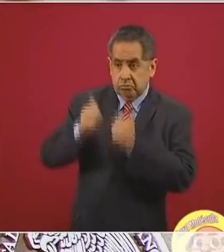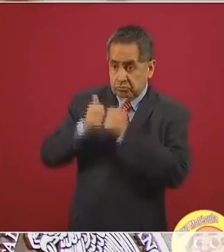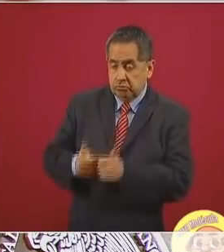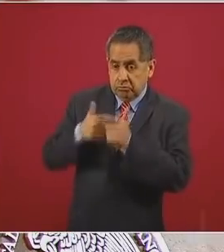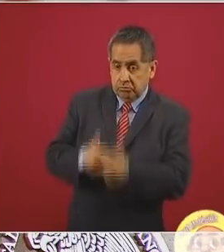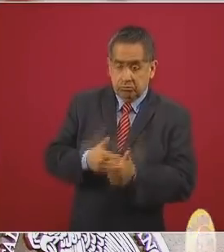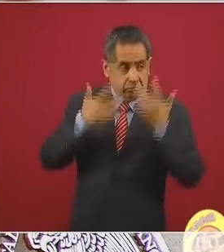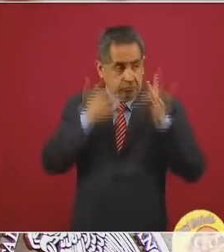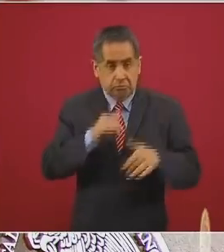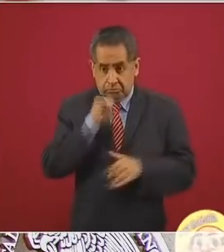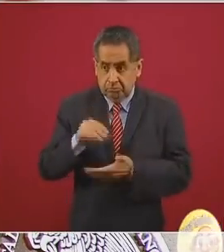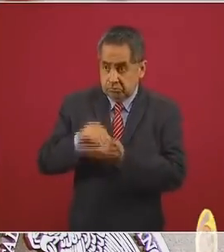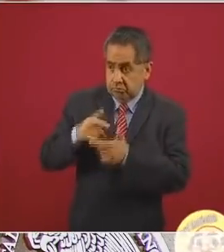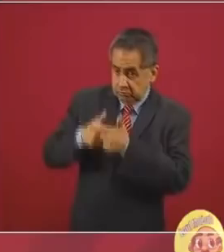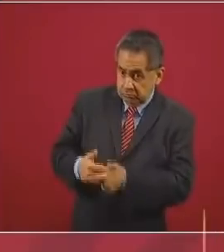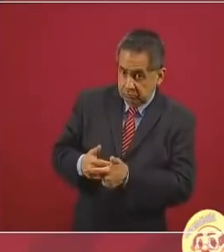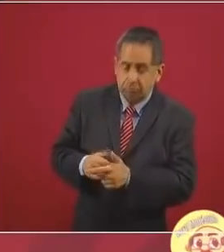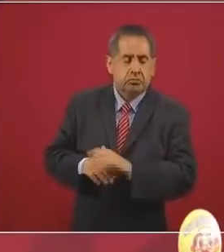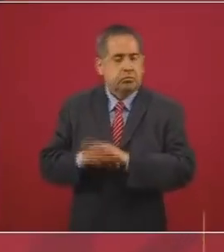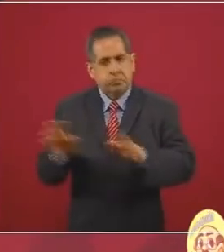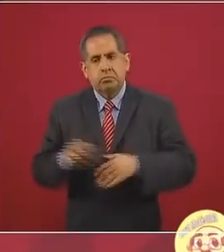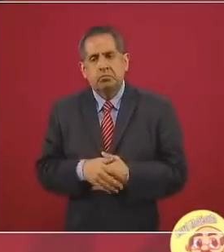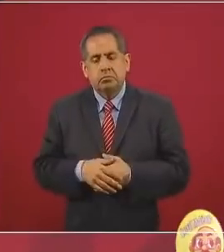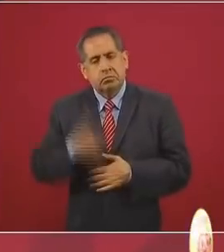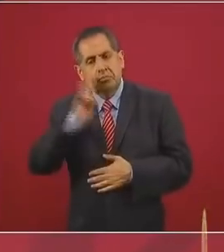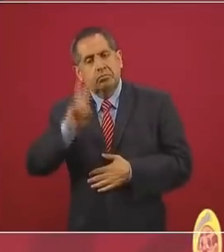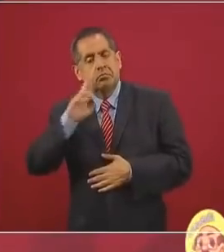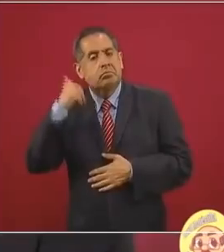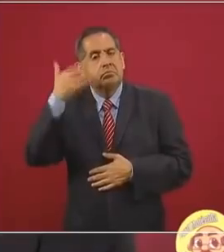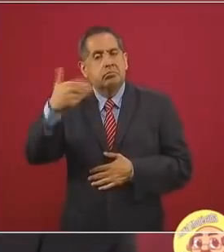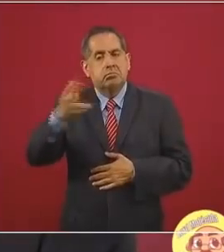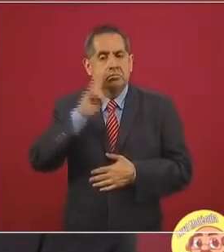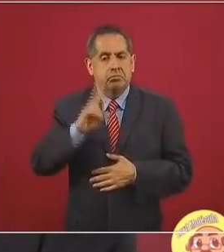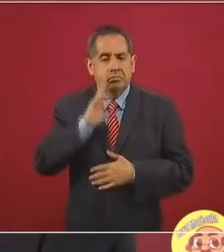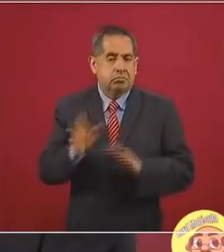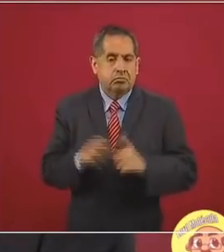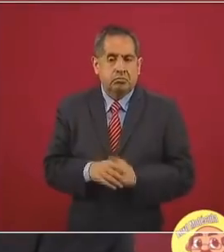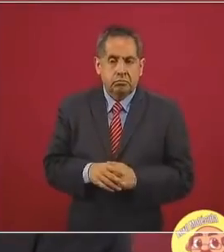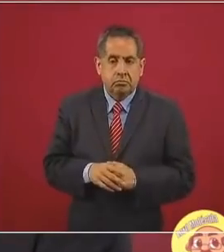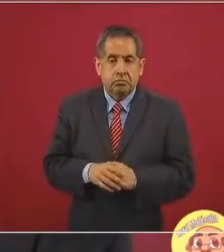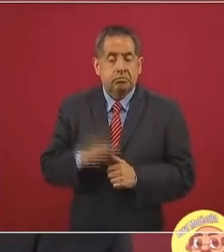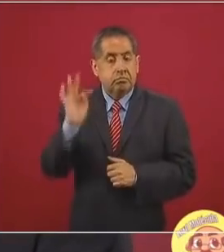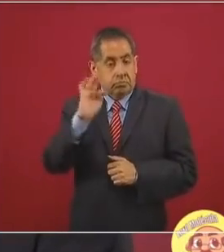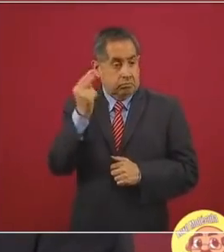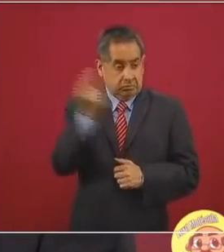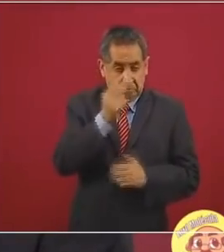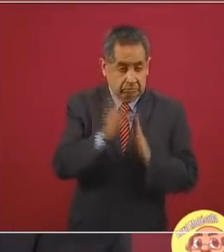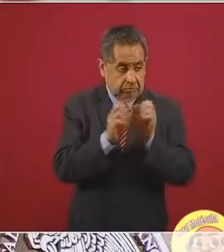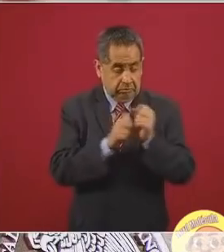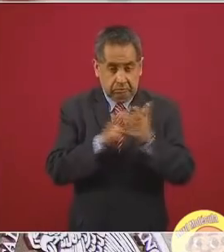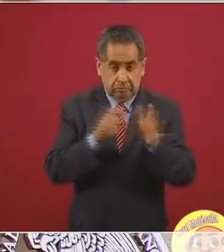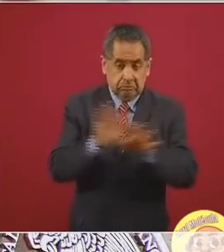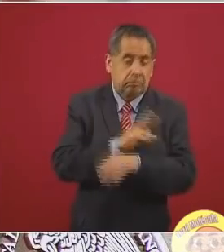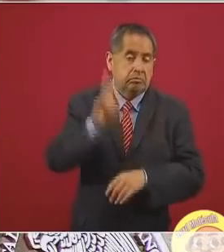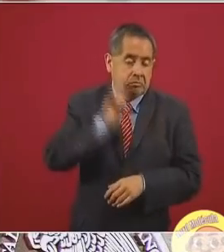que no renuncie, pues entonces sí veríamos si se necesita lo de la